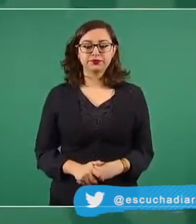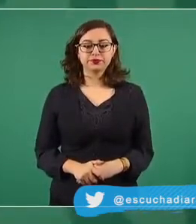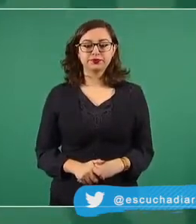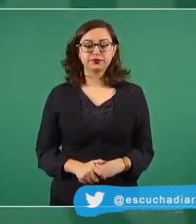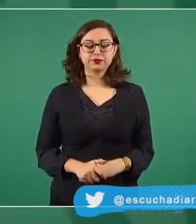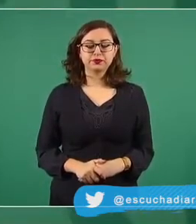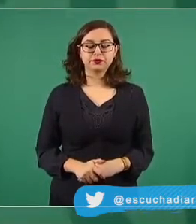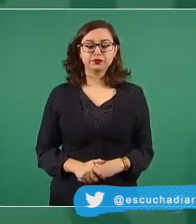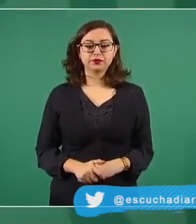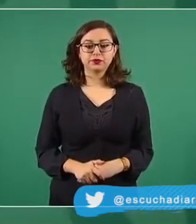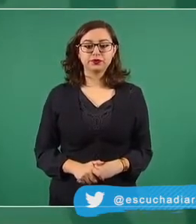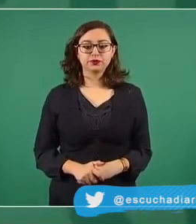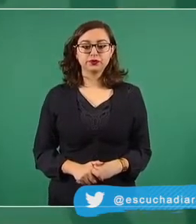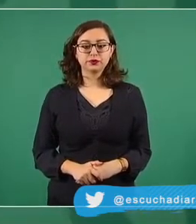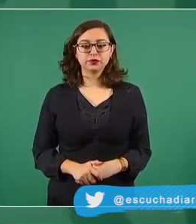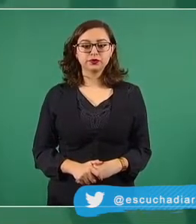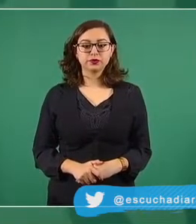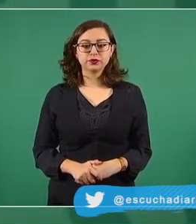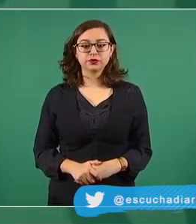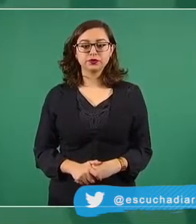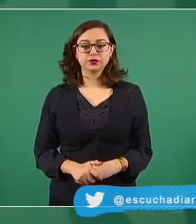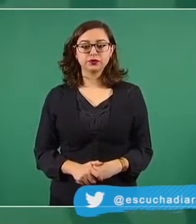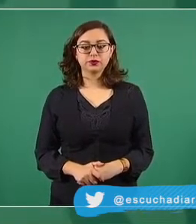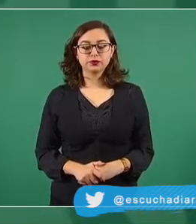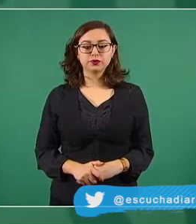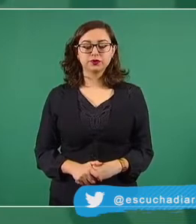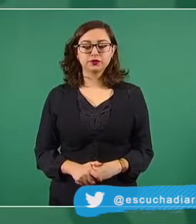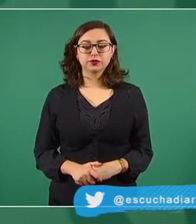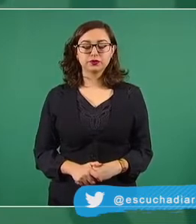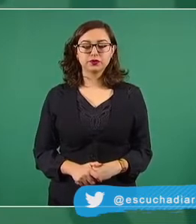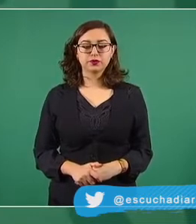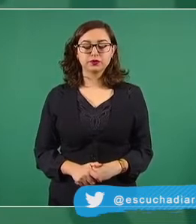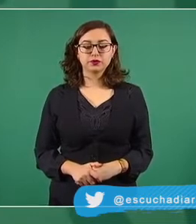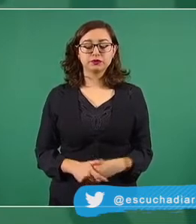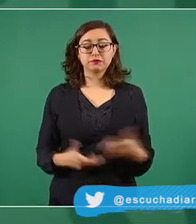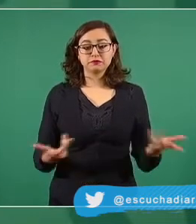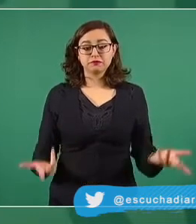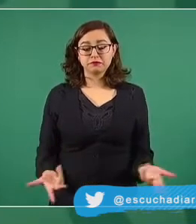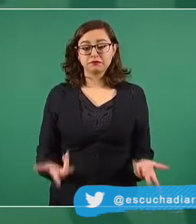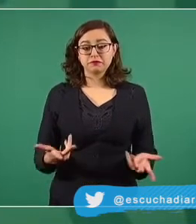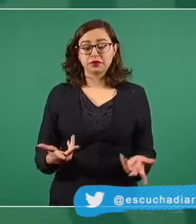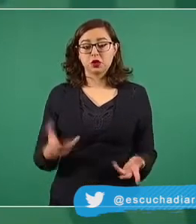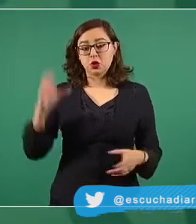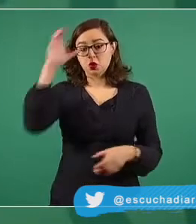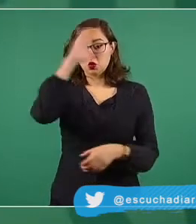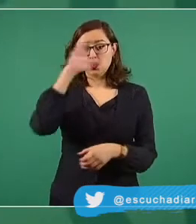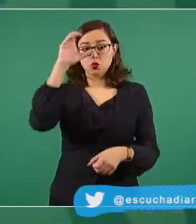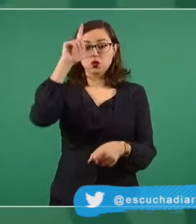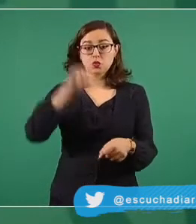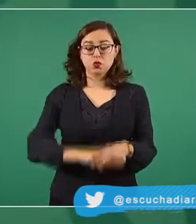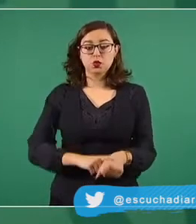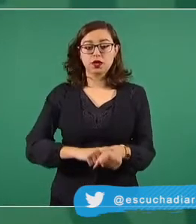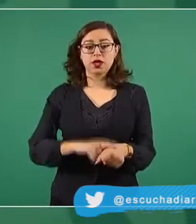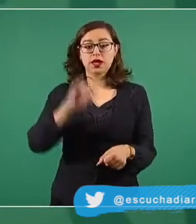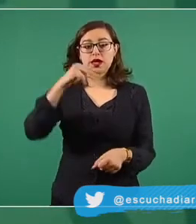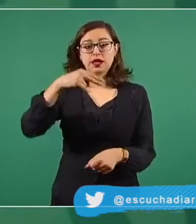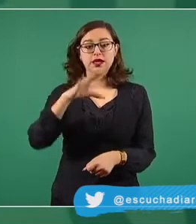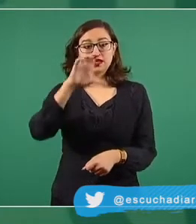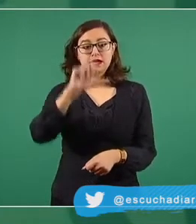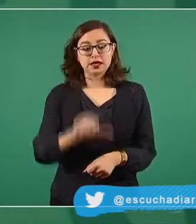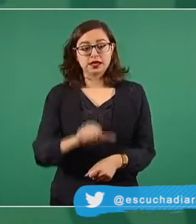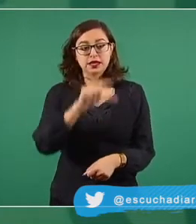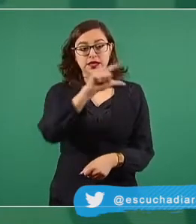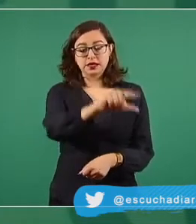síntomas, debes pensar que tienes COVID-19. No realizarse la prueba con muestra de sangre. No automedicarse.